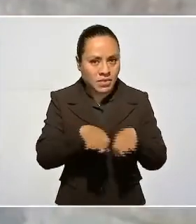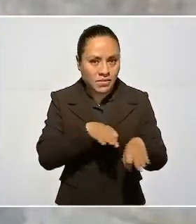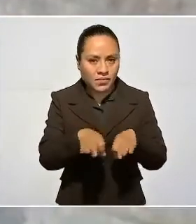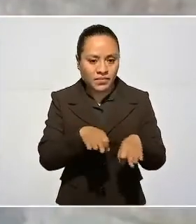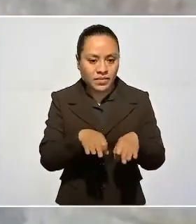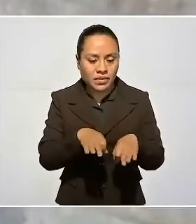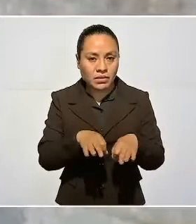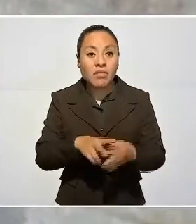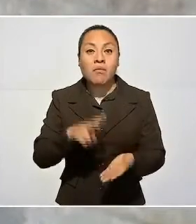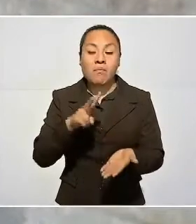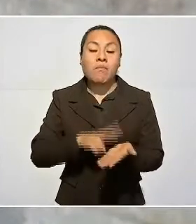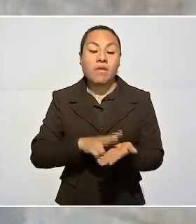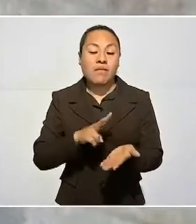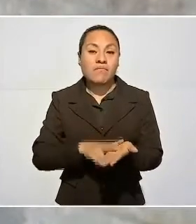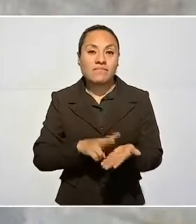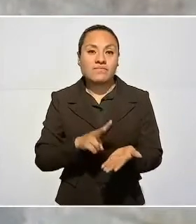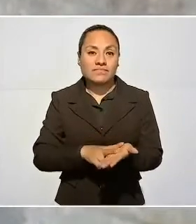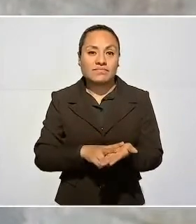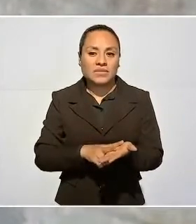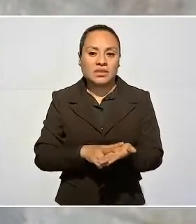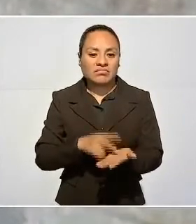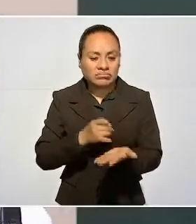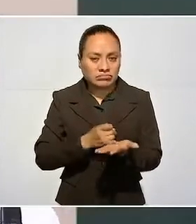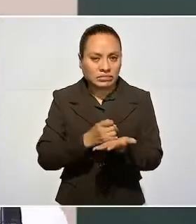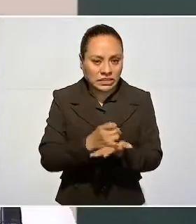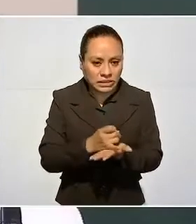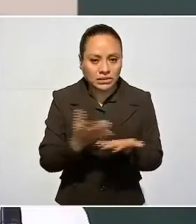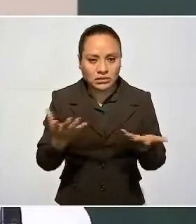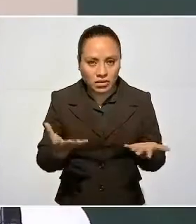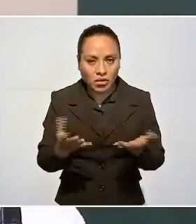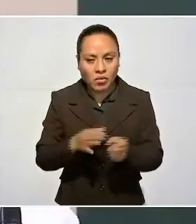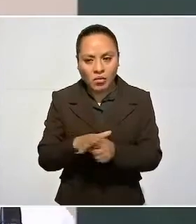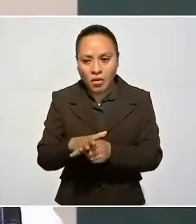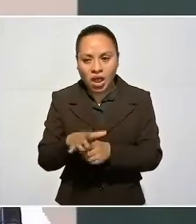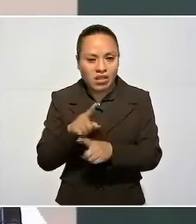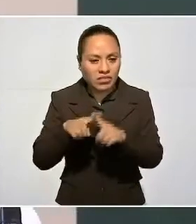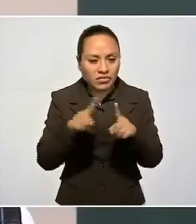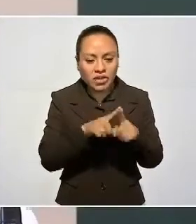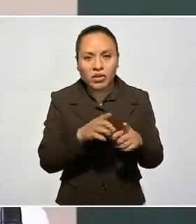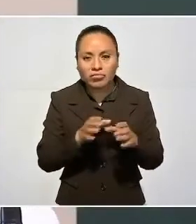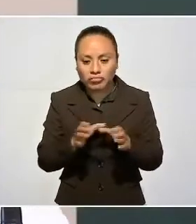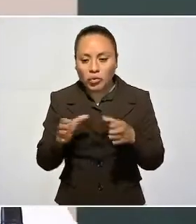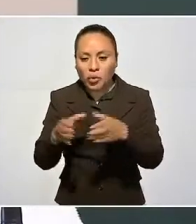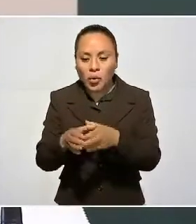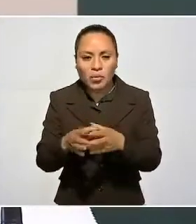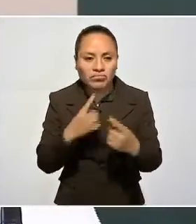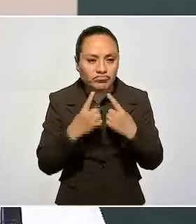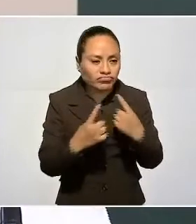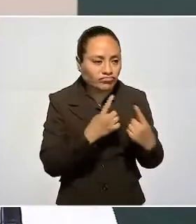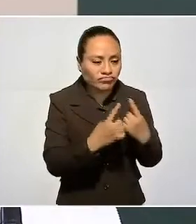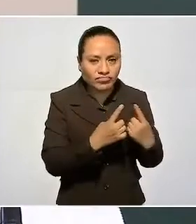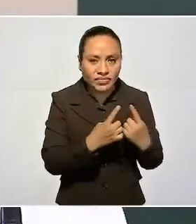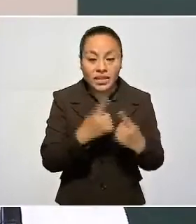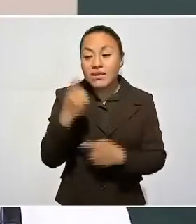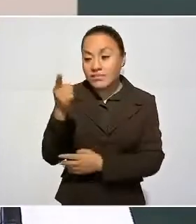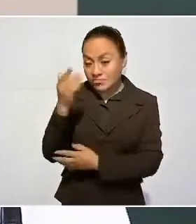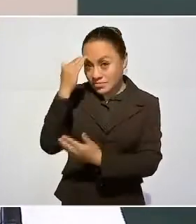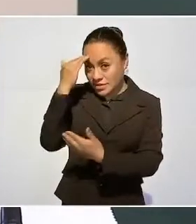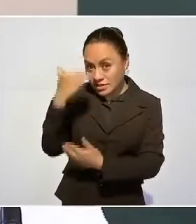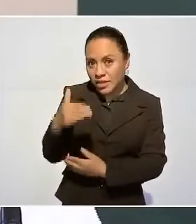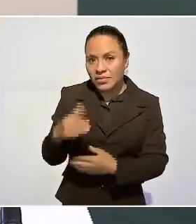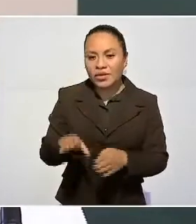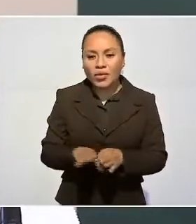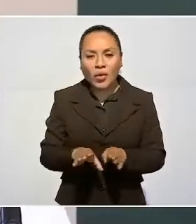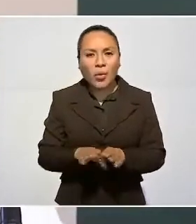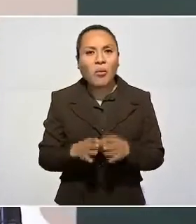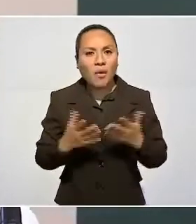lo valioso que son las decisiones comunitarias, ustedes han sabido tomar las